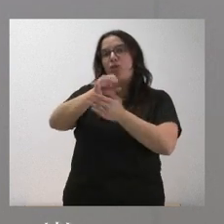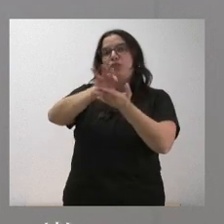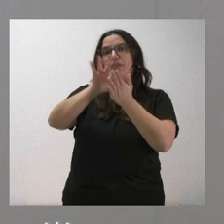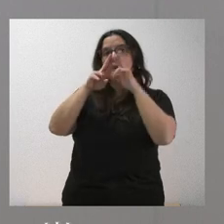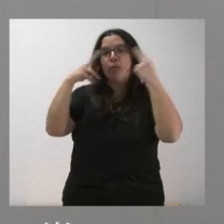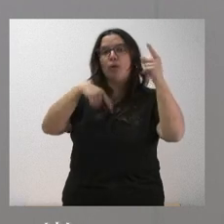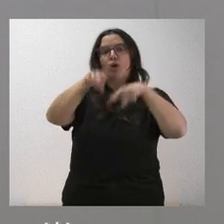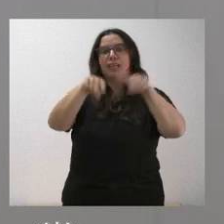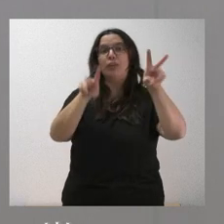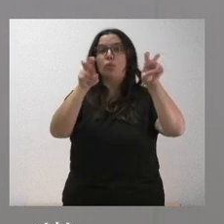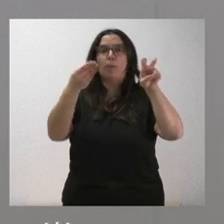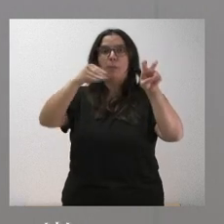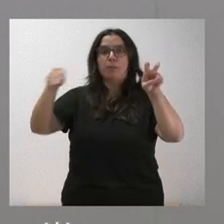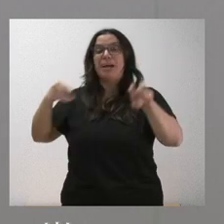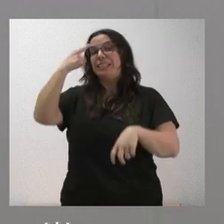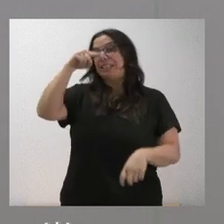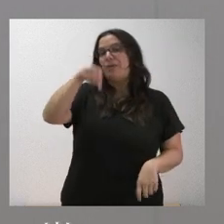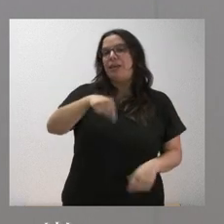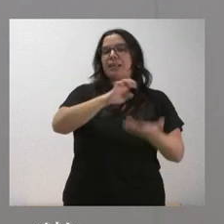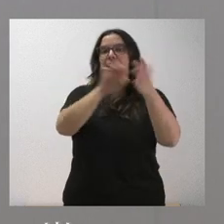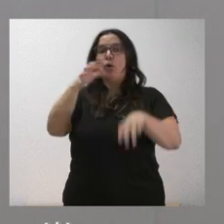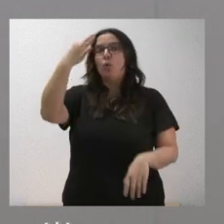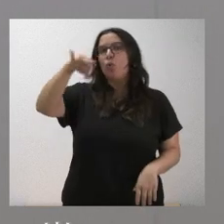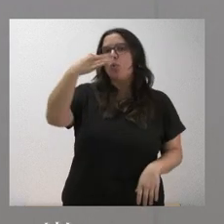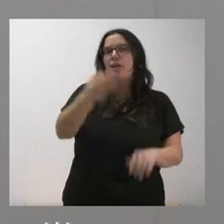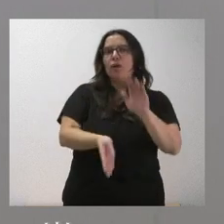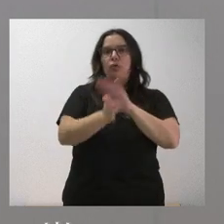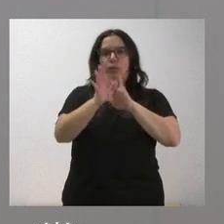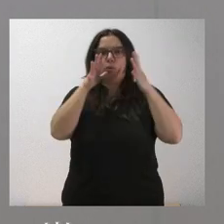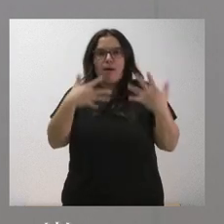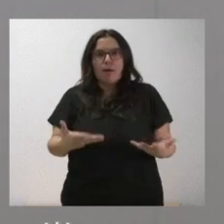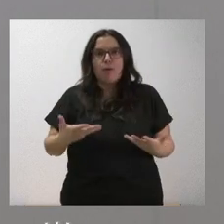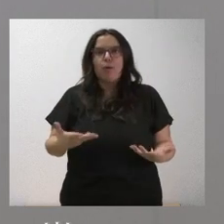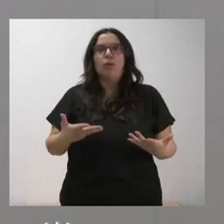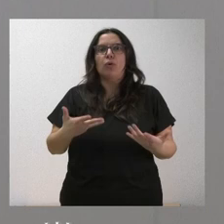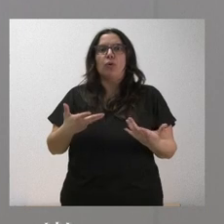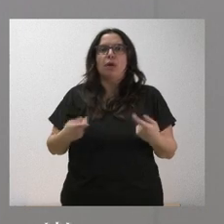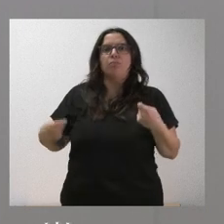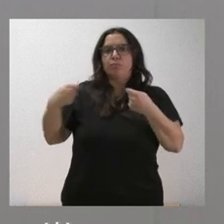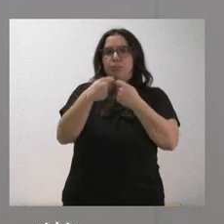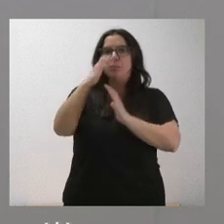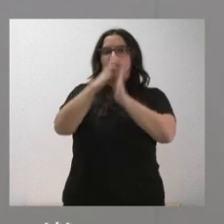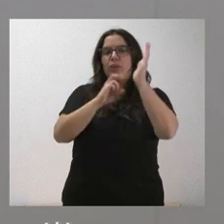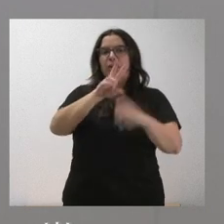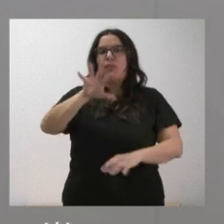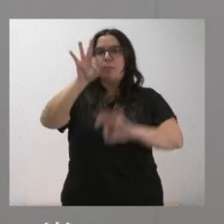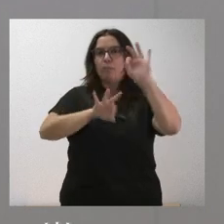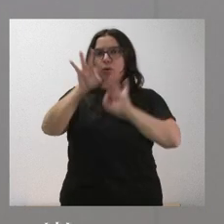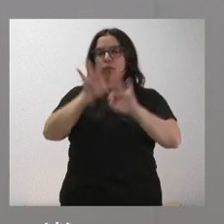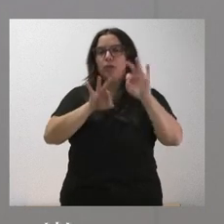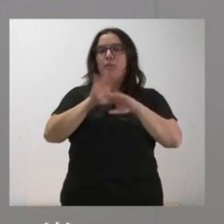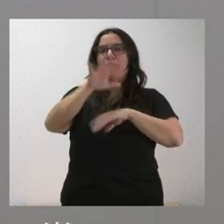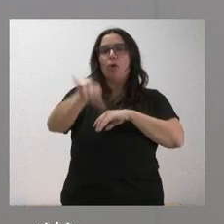nuevos trayectos saben ustedes que castillano es la única comunidad Autónoma que sigue siendo hoy por hoy la que aporta una bonificación del 25% en la